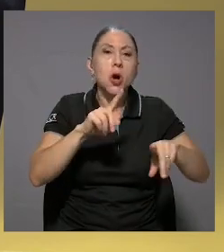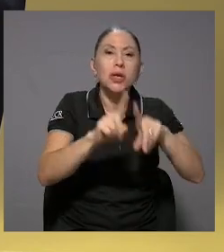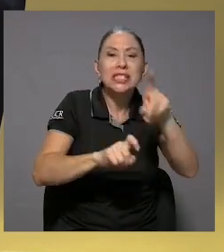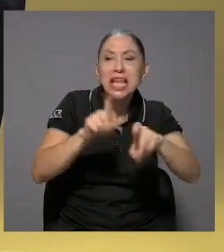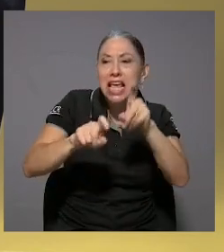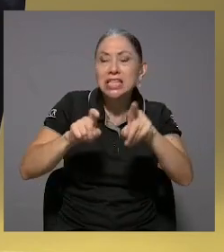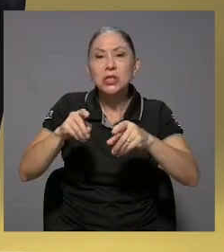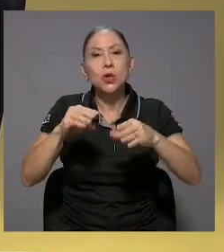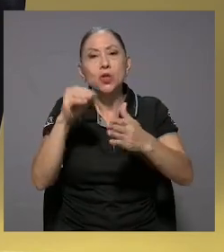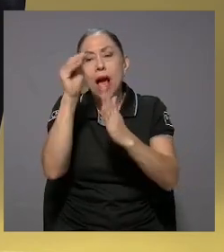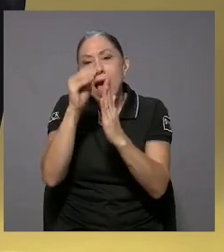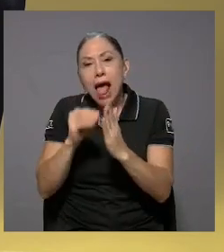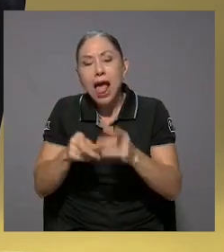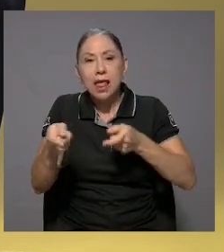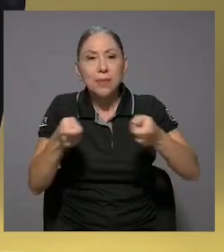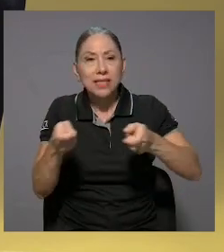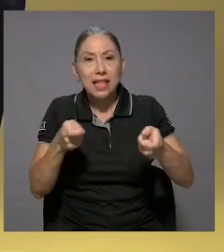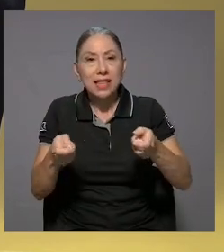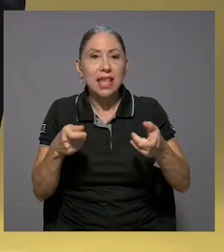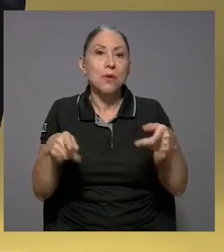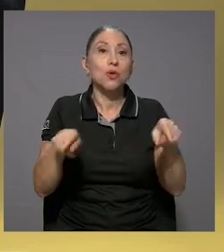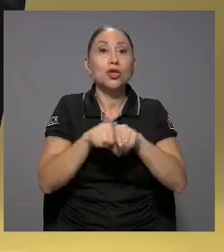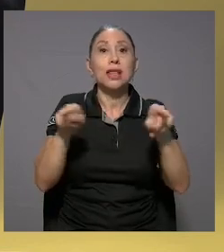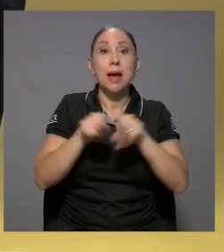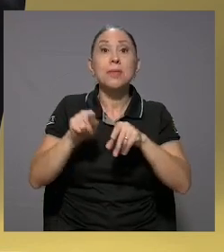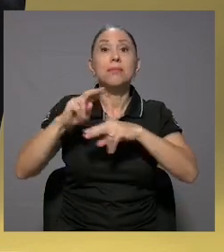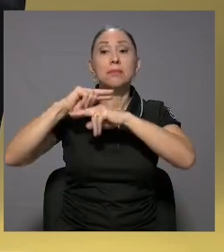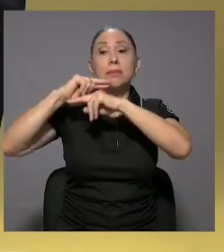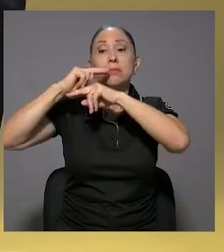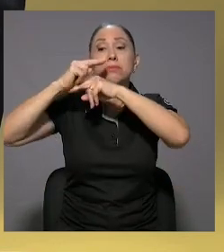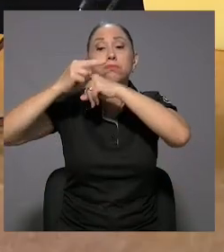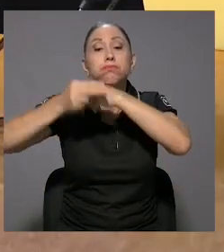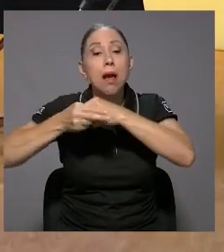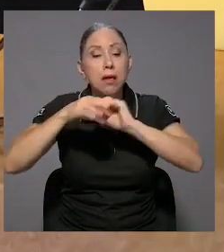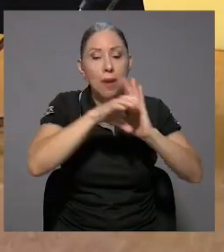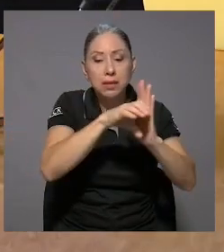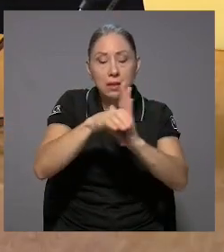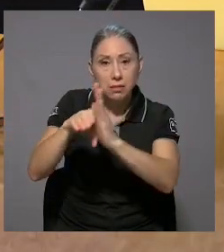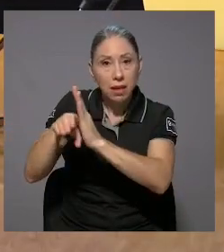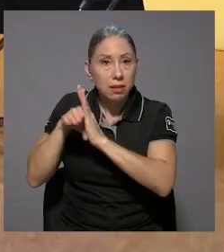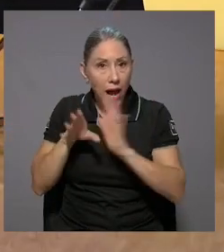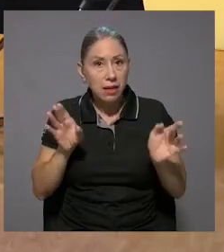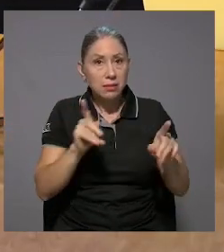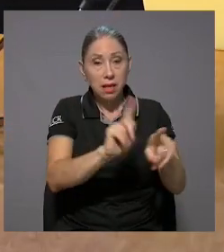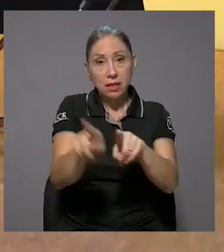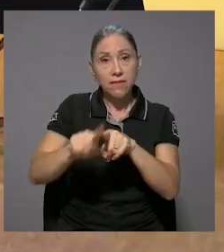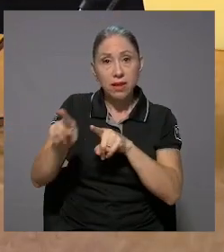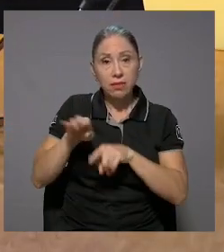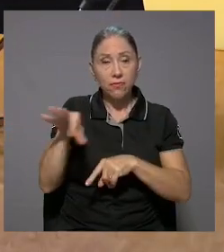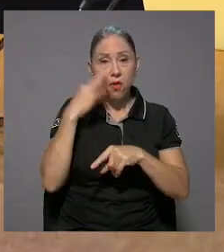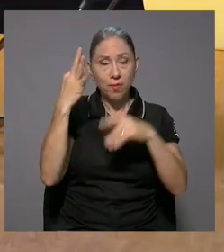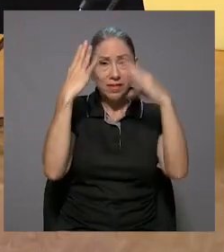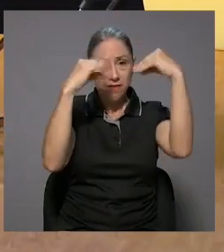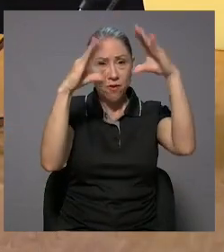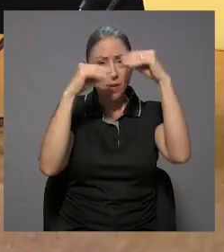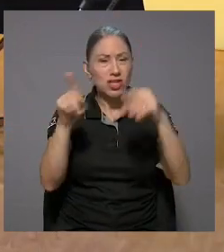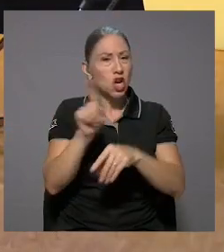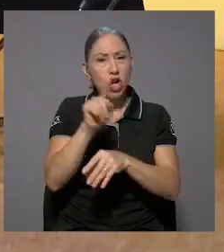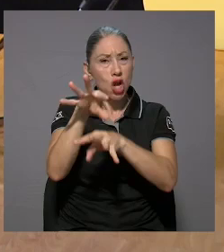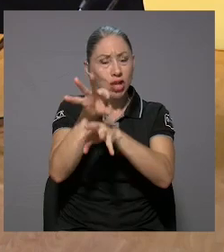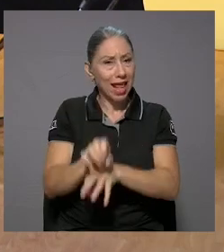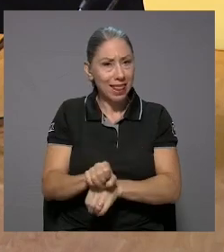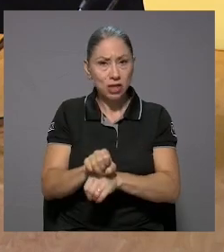registros administrativos, ahora muy popular son las imágenes satelitales, otras fuentes de información tal vez